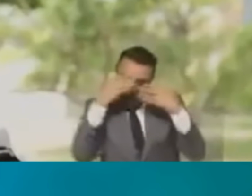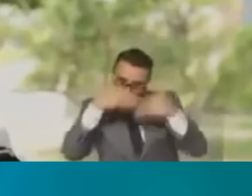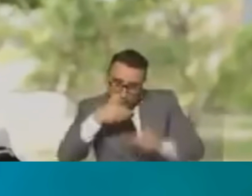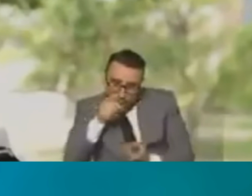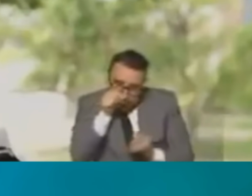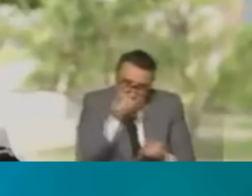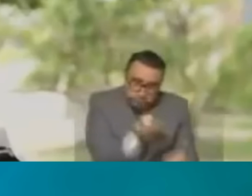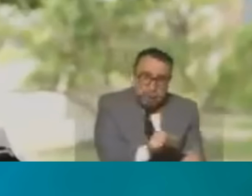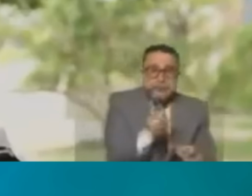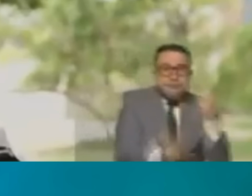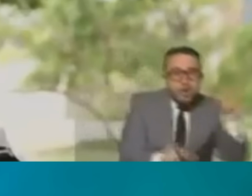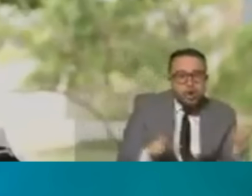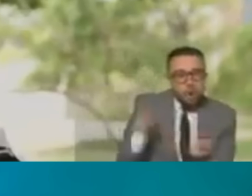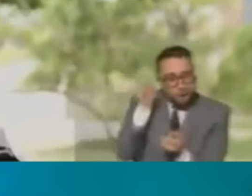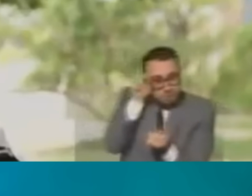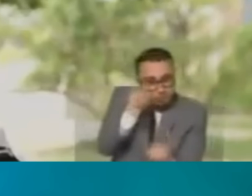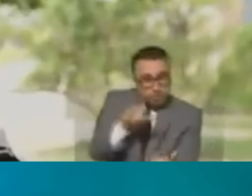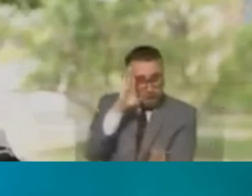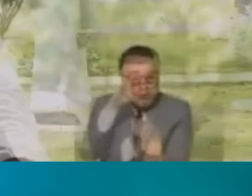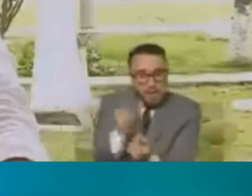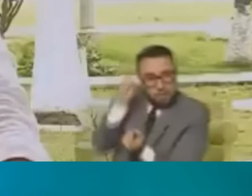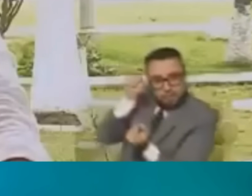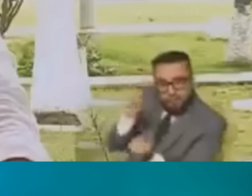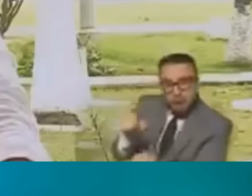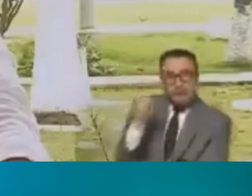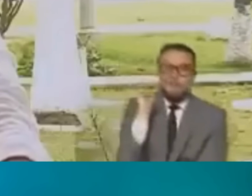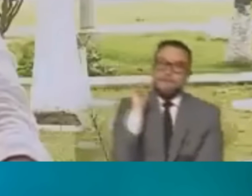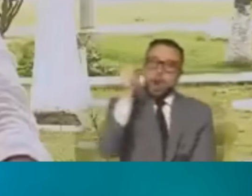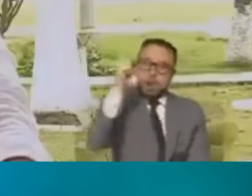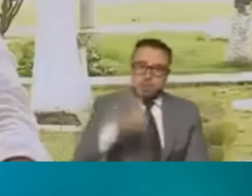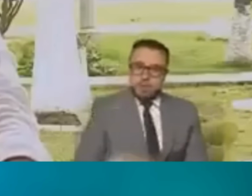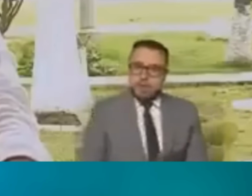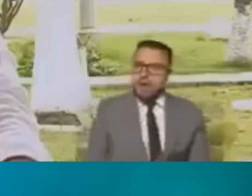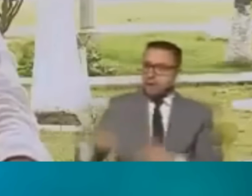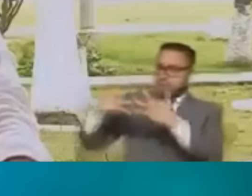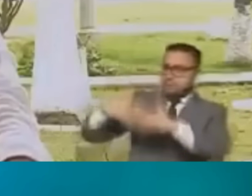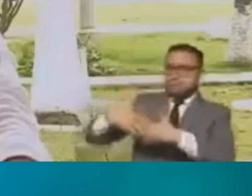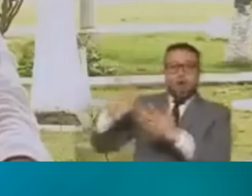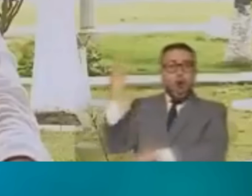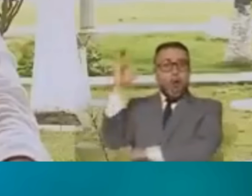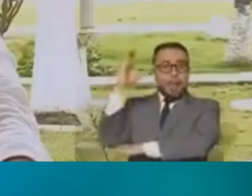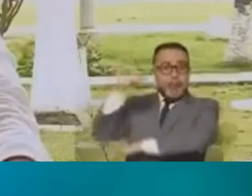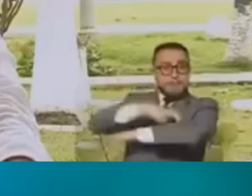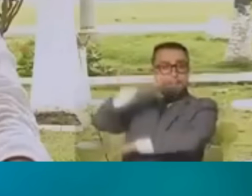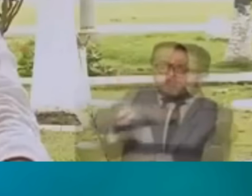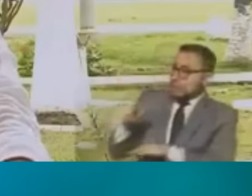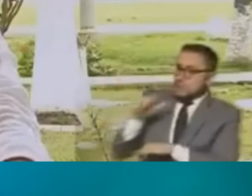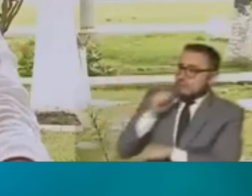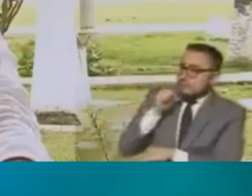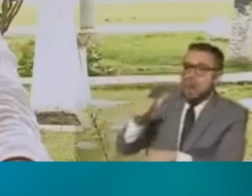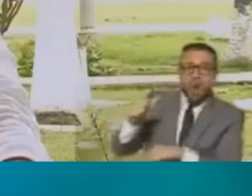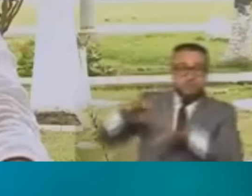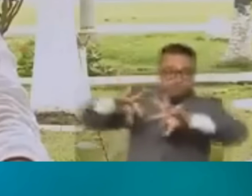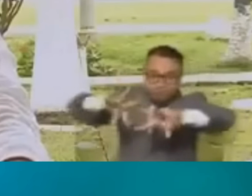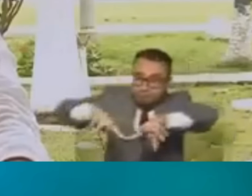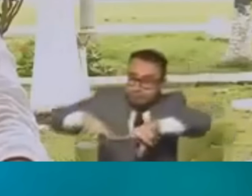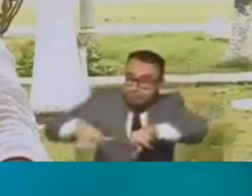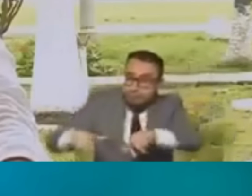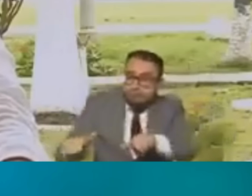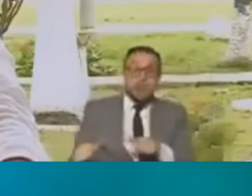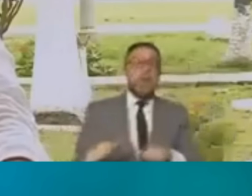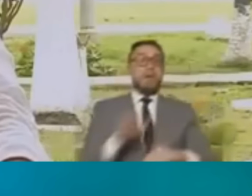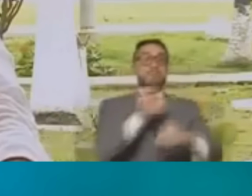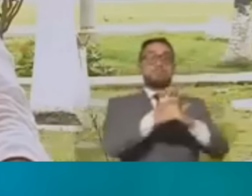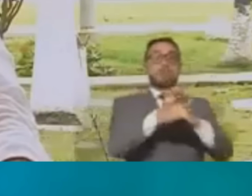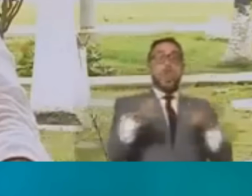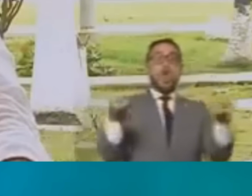financiar personas, paramilitares y la política. Ecopetrol es el escenario del gran desfalco de la nación, encubierto permanentemente